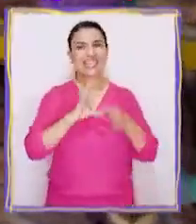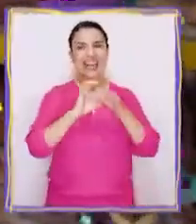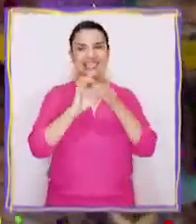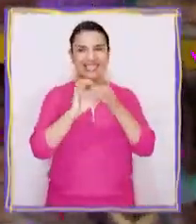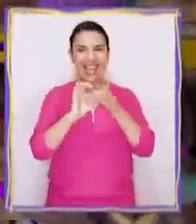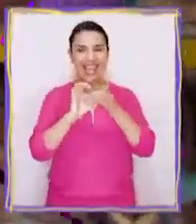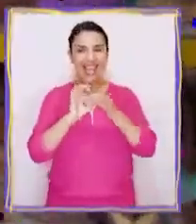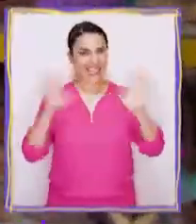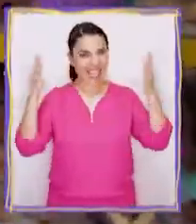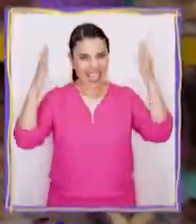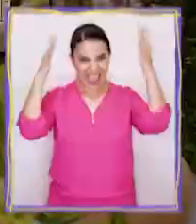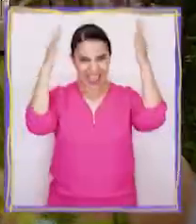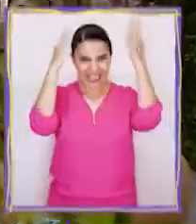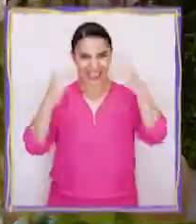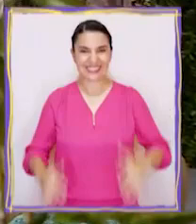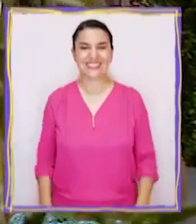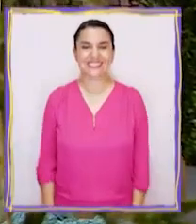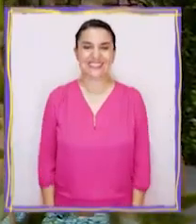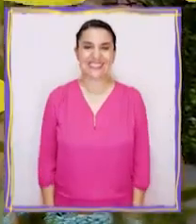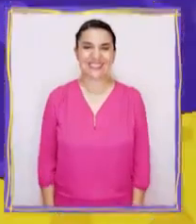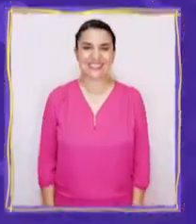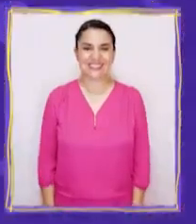¡Yay! ¡Muchas gracias!